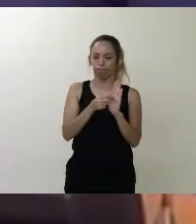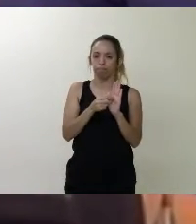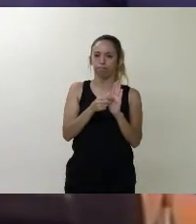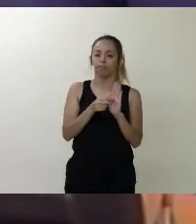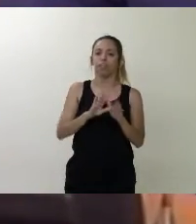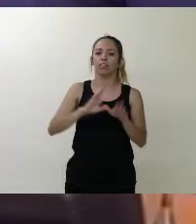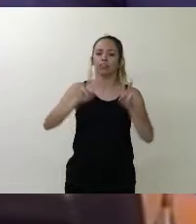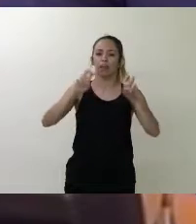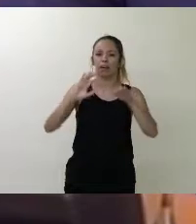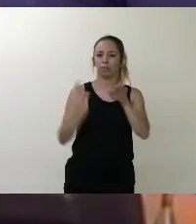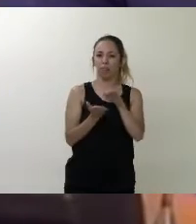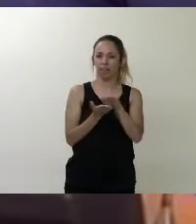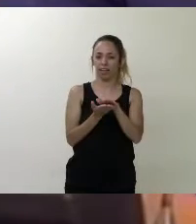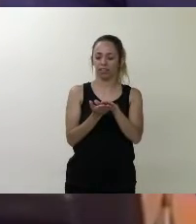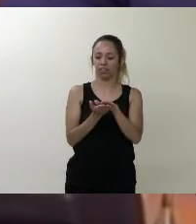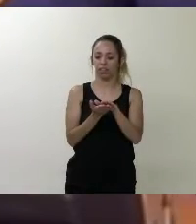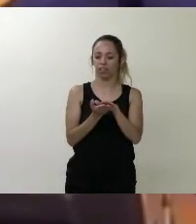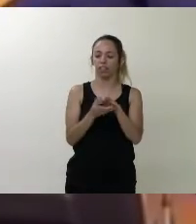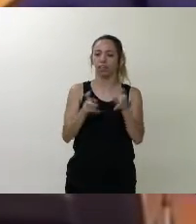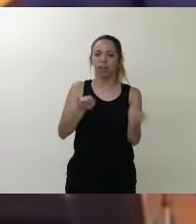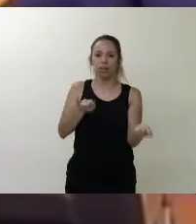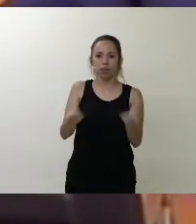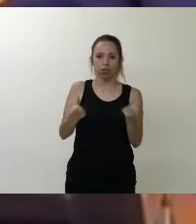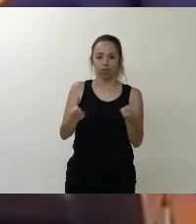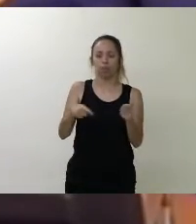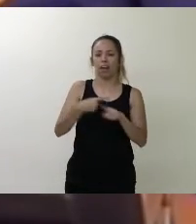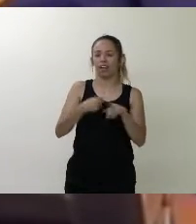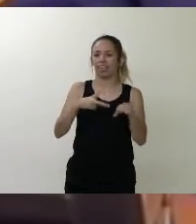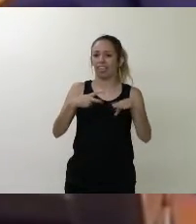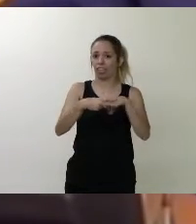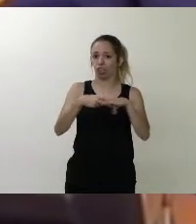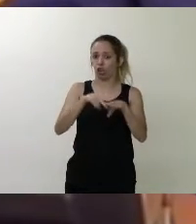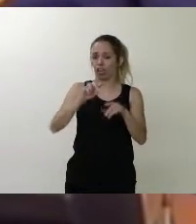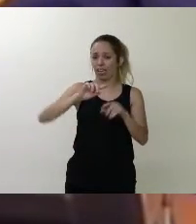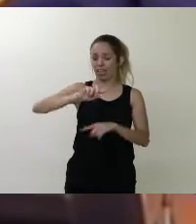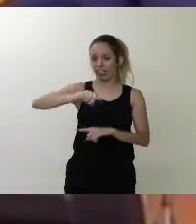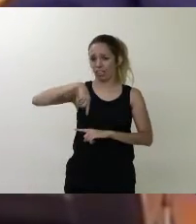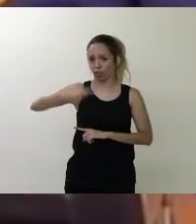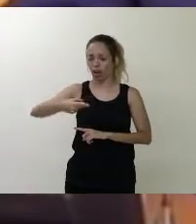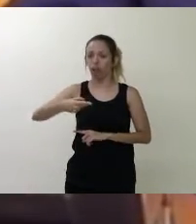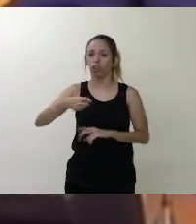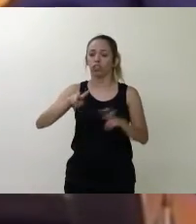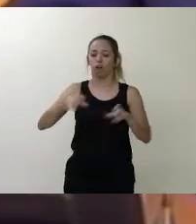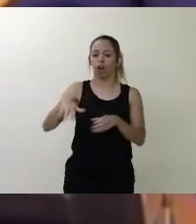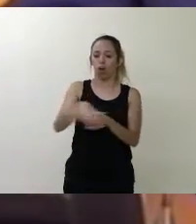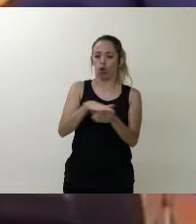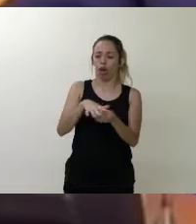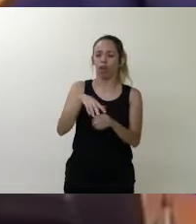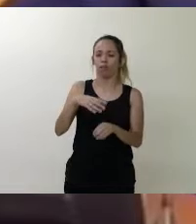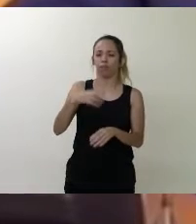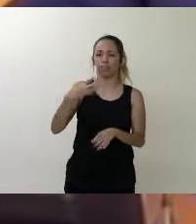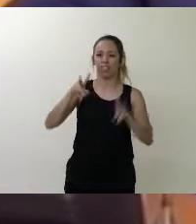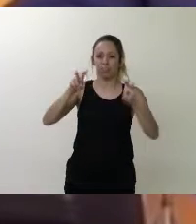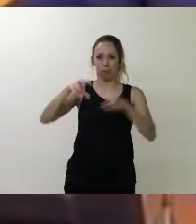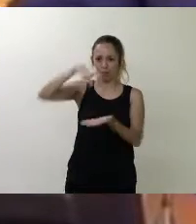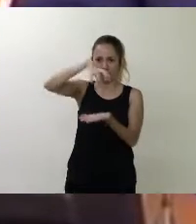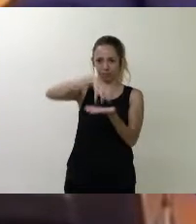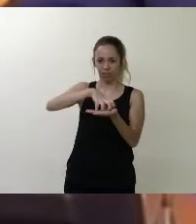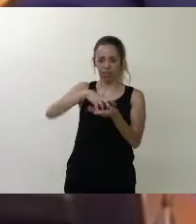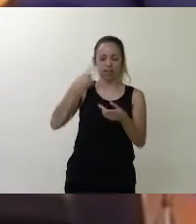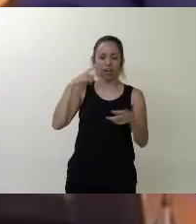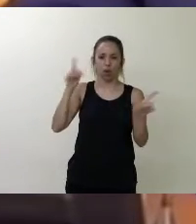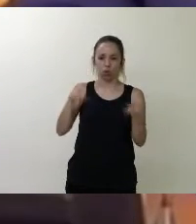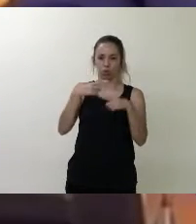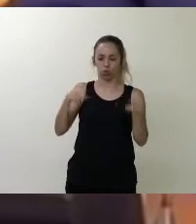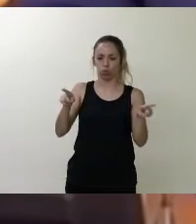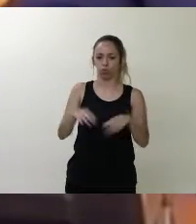expediente del aprobación inicial del expediente de crédito extraordinario del organismo autónomo local Patronato Insular de Música. ¿Alguna intervención?